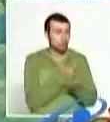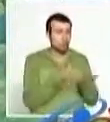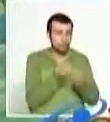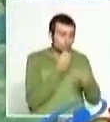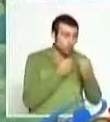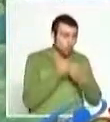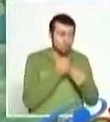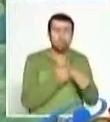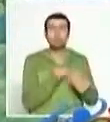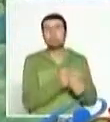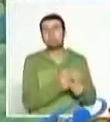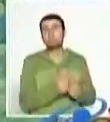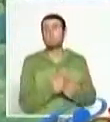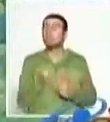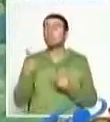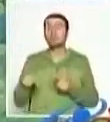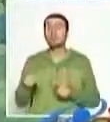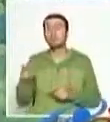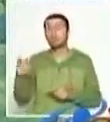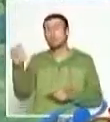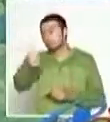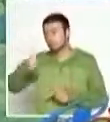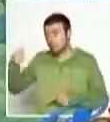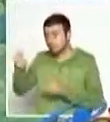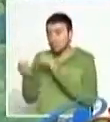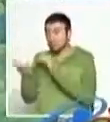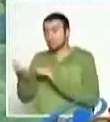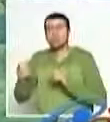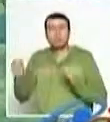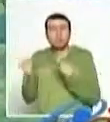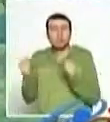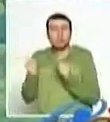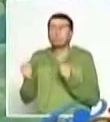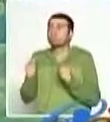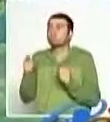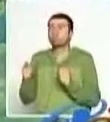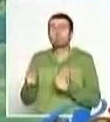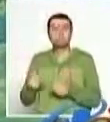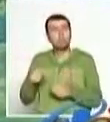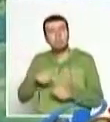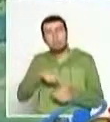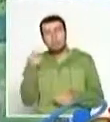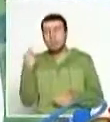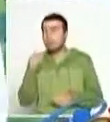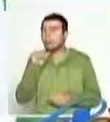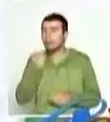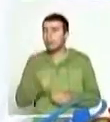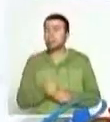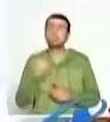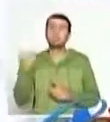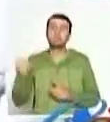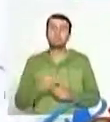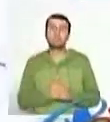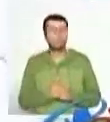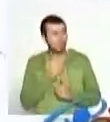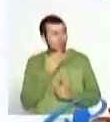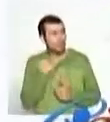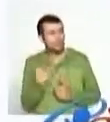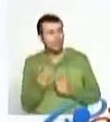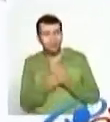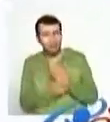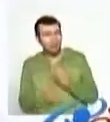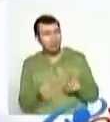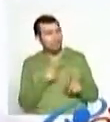el microondas? No, el microondas... es peor. Sí, existe en muchos países. Sí, sí. Entonces, en torno a las grasas, entonces